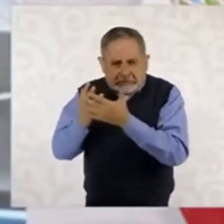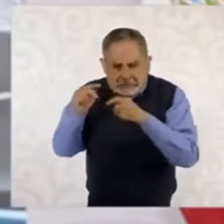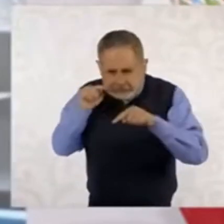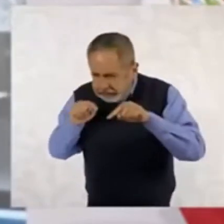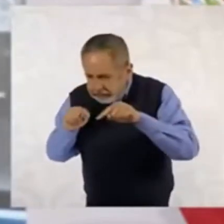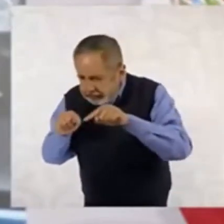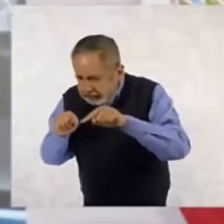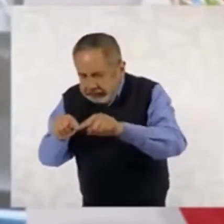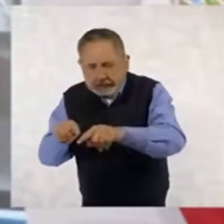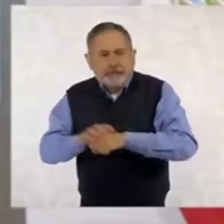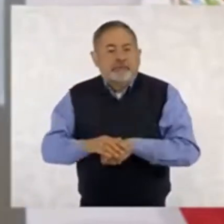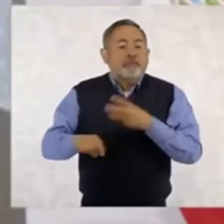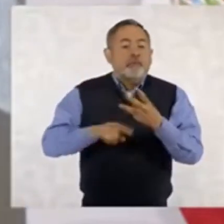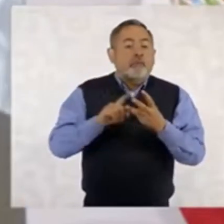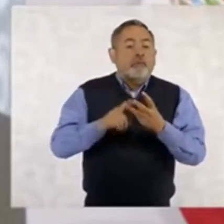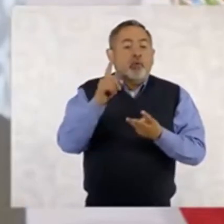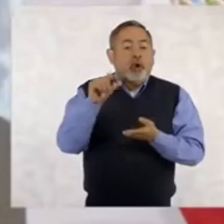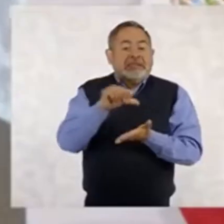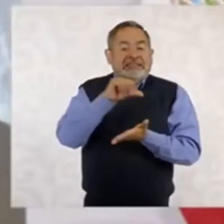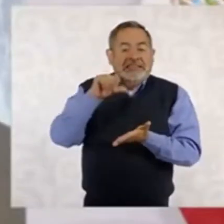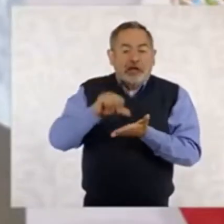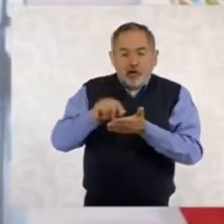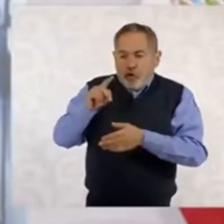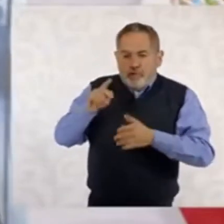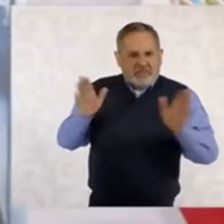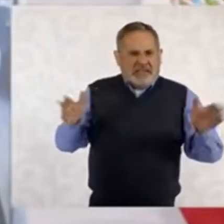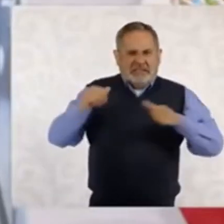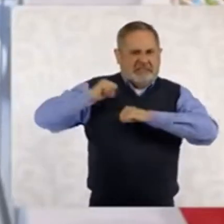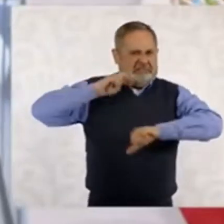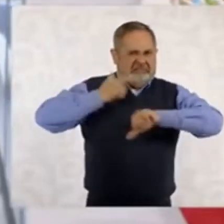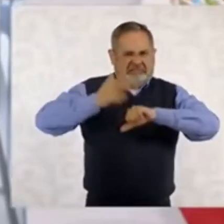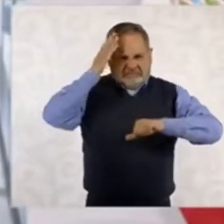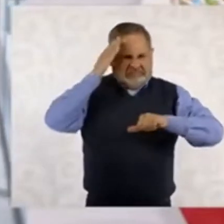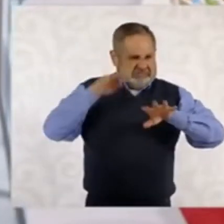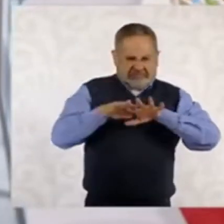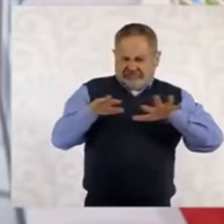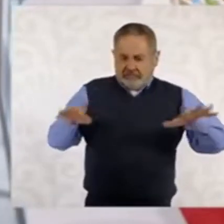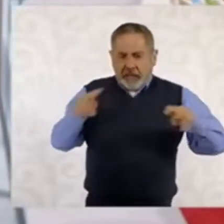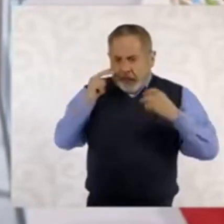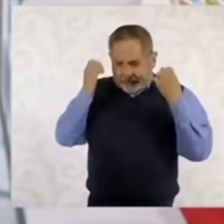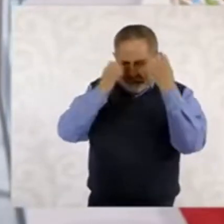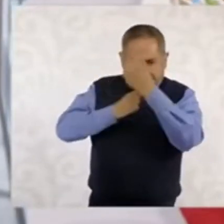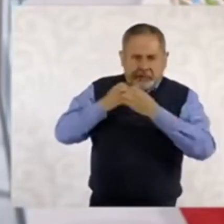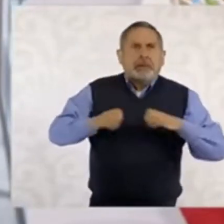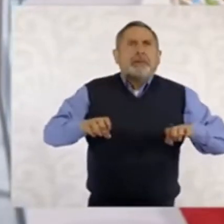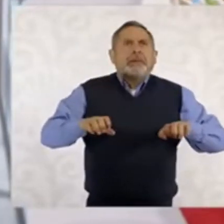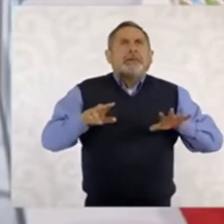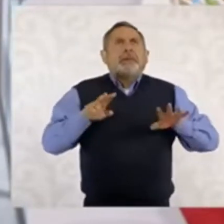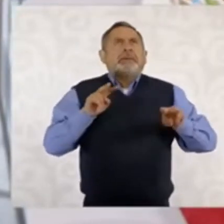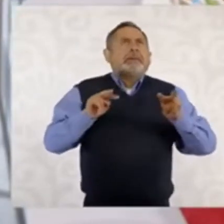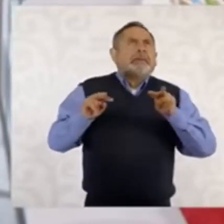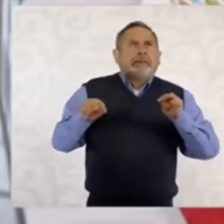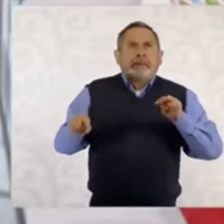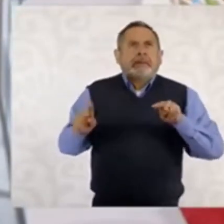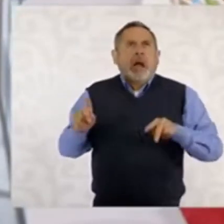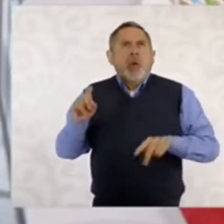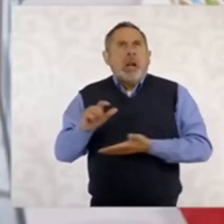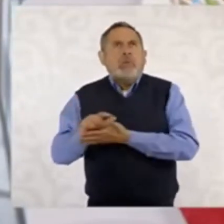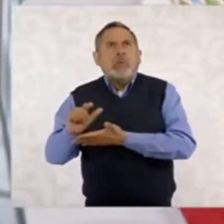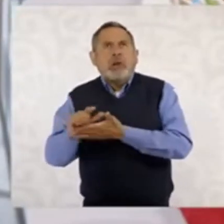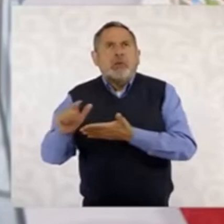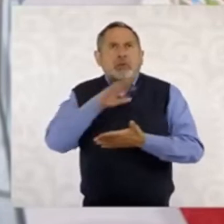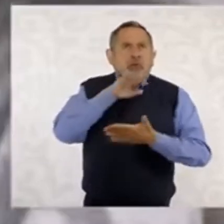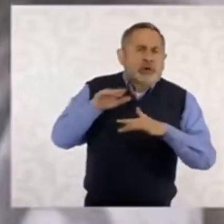nos va a permitir tener el monitoreo de calidad del agua en tiempo real y con ello vamos a poder actuar de una manera